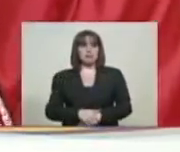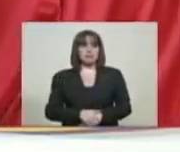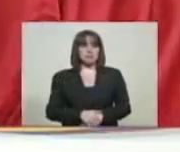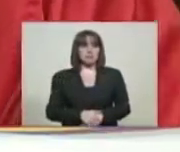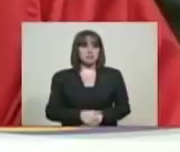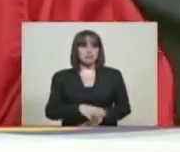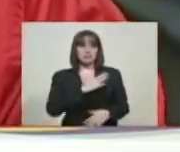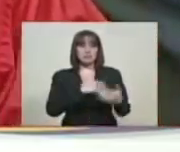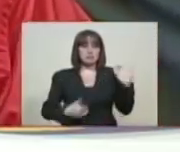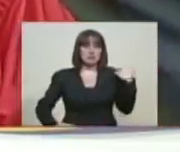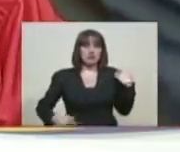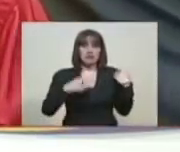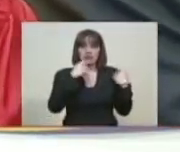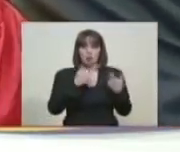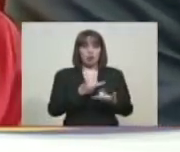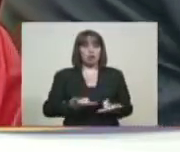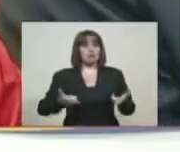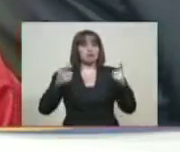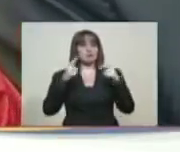gracia fraude